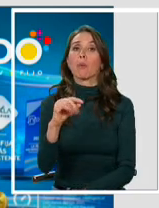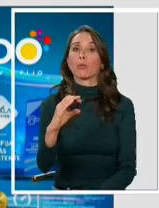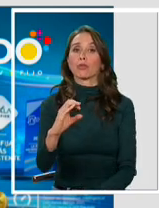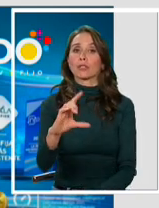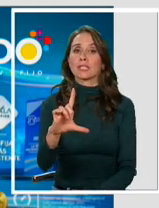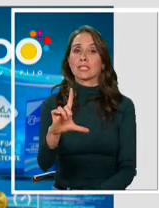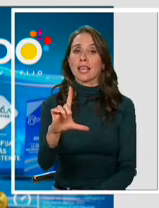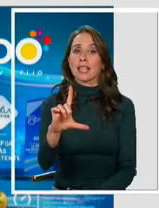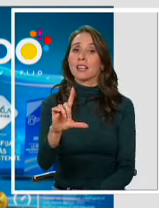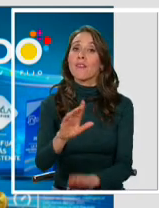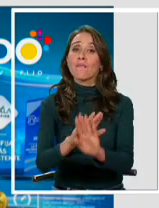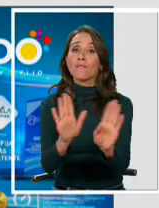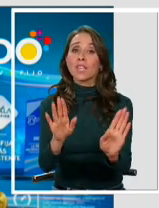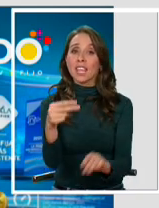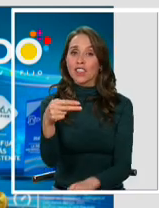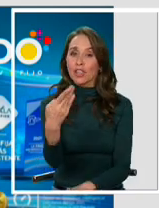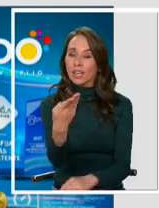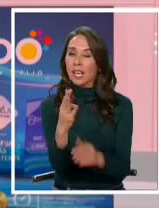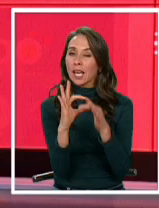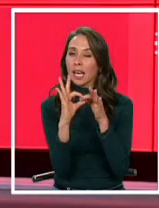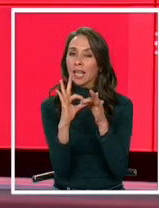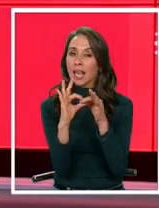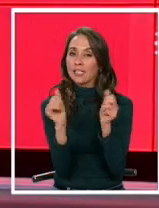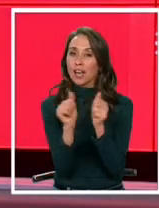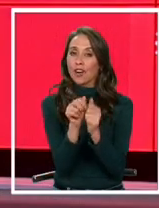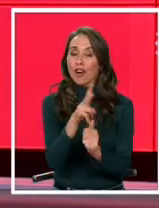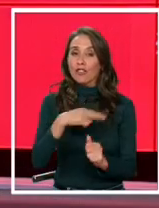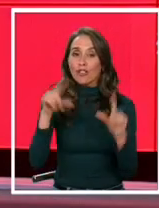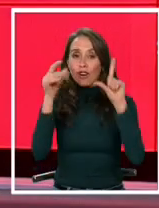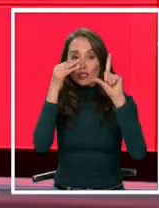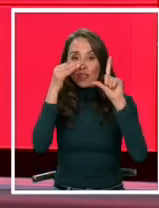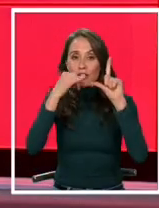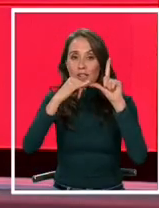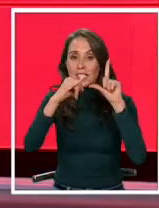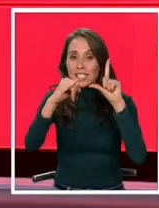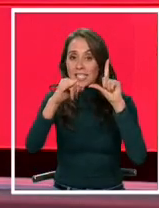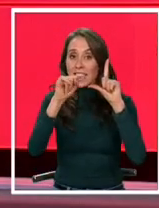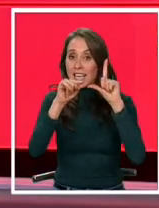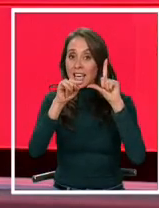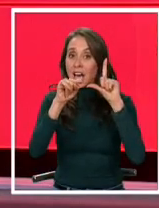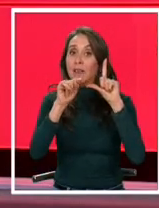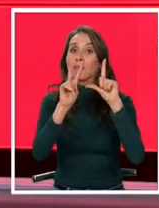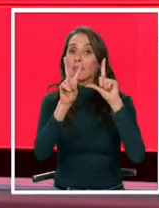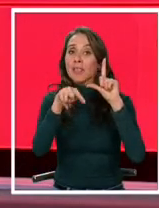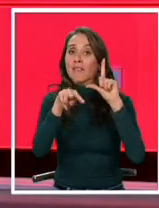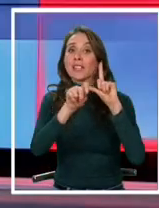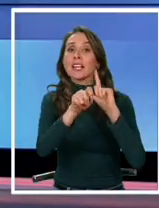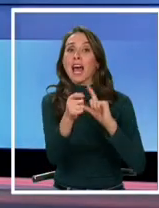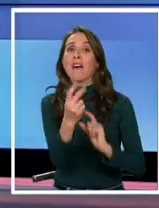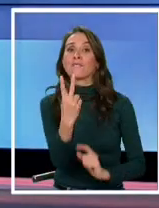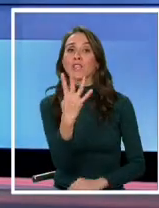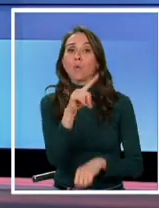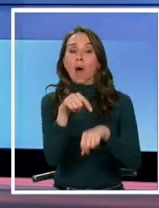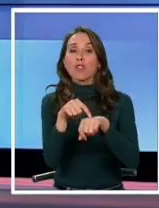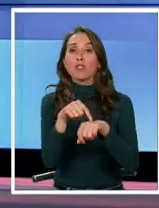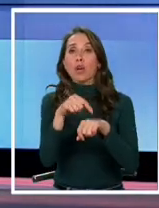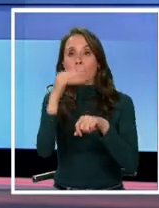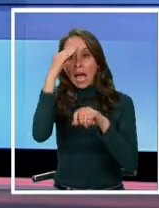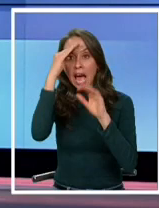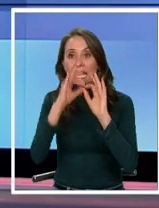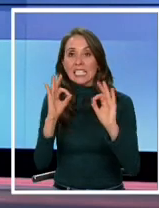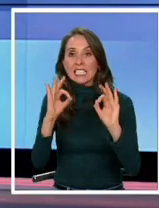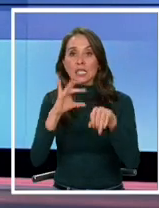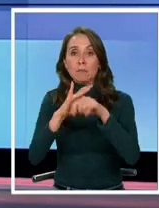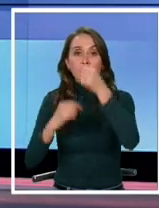horas.cl terminan las noticias Le damos las gracias por estar junto a nosotros las invitaciones que permanezcan en nuestra sintonía en nuestro canal 24 horas viene el especialista responde